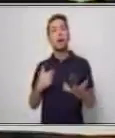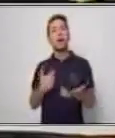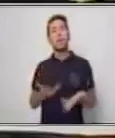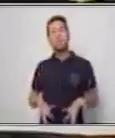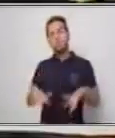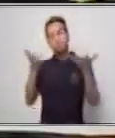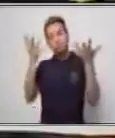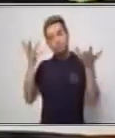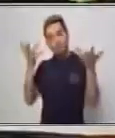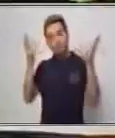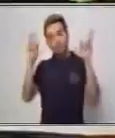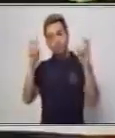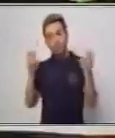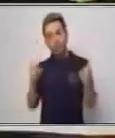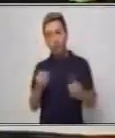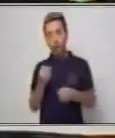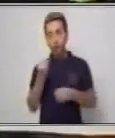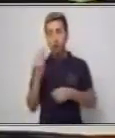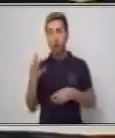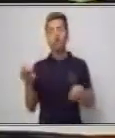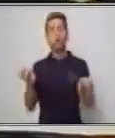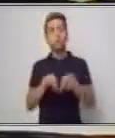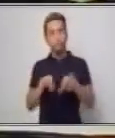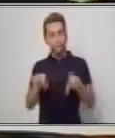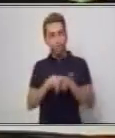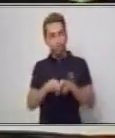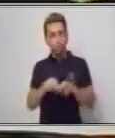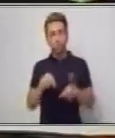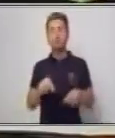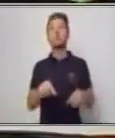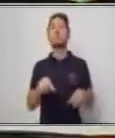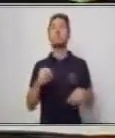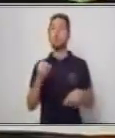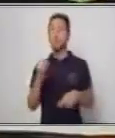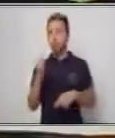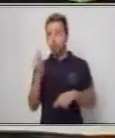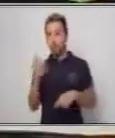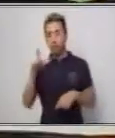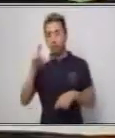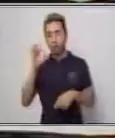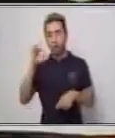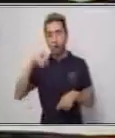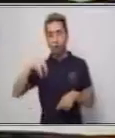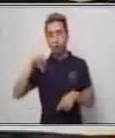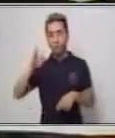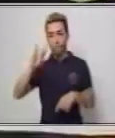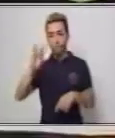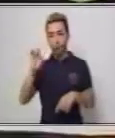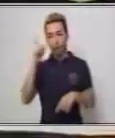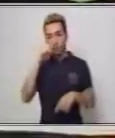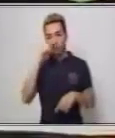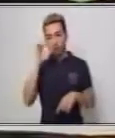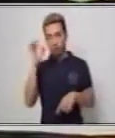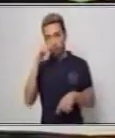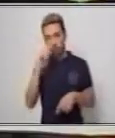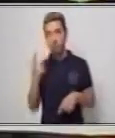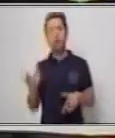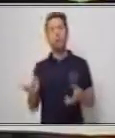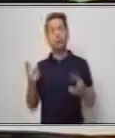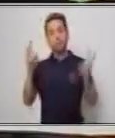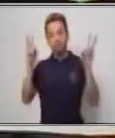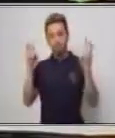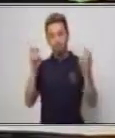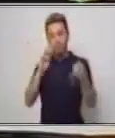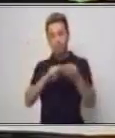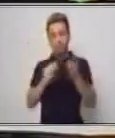tema Números primos y números compuestos del área de matemática de sexto primaria. Si en